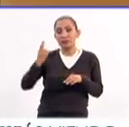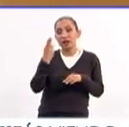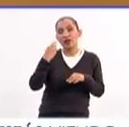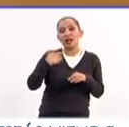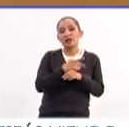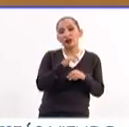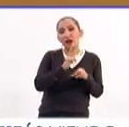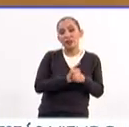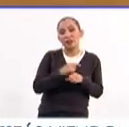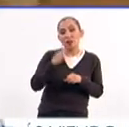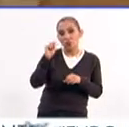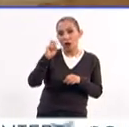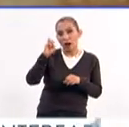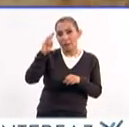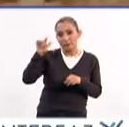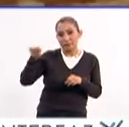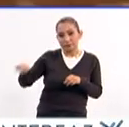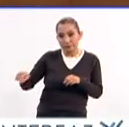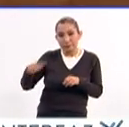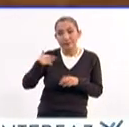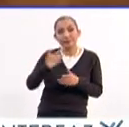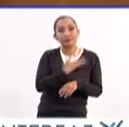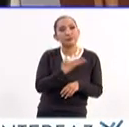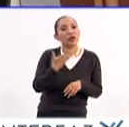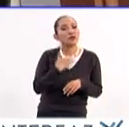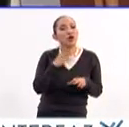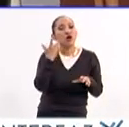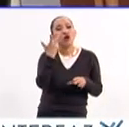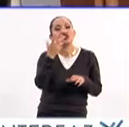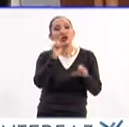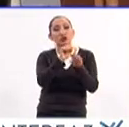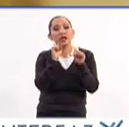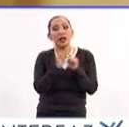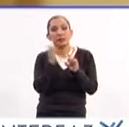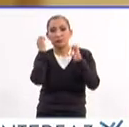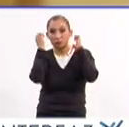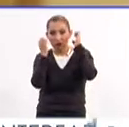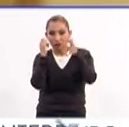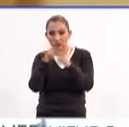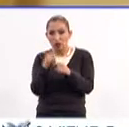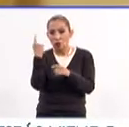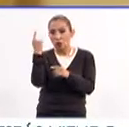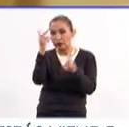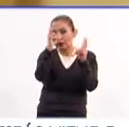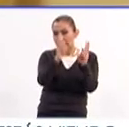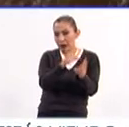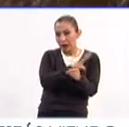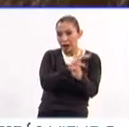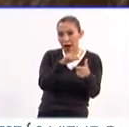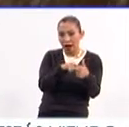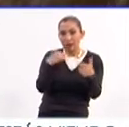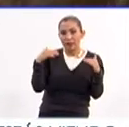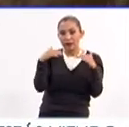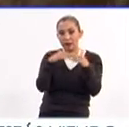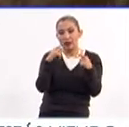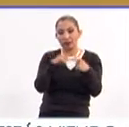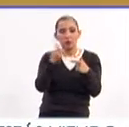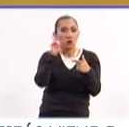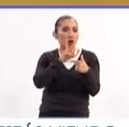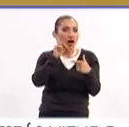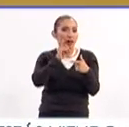Nacional Autónoma de México. Cuenta con 8 salas de exhibición. Entre sus temas se encuentra equidad,